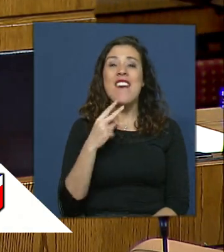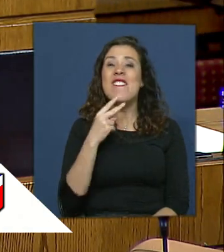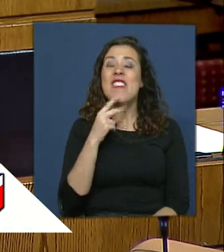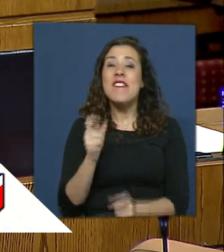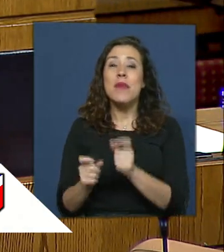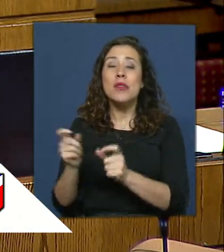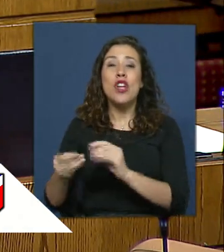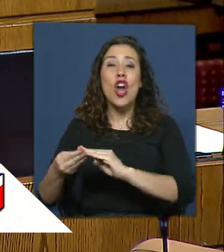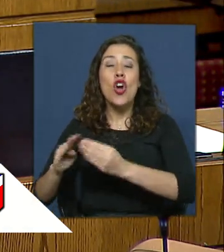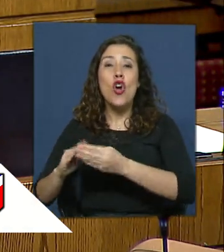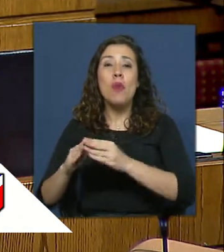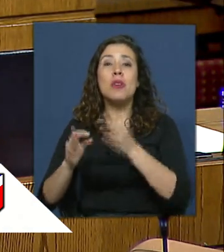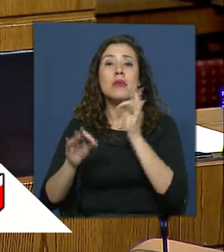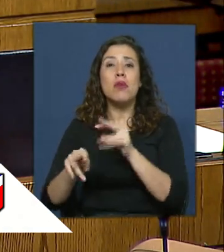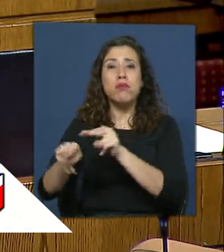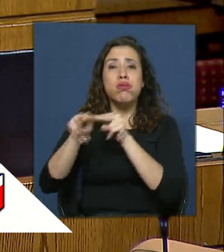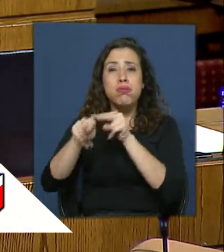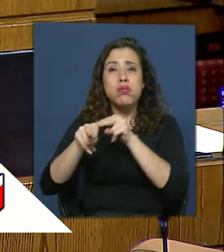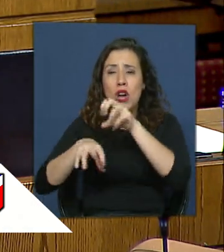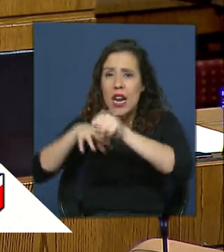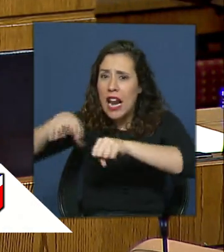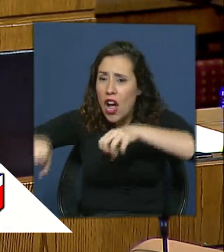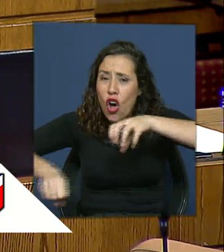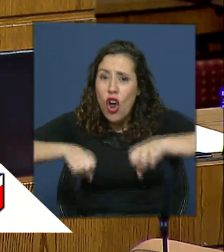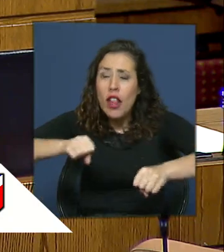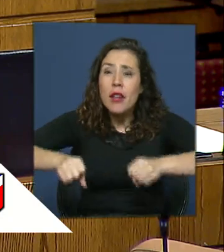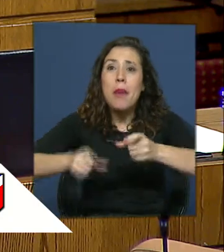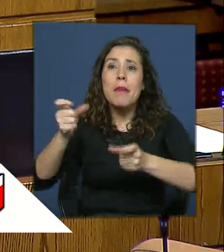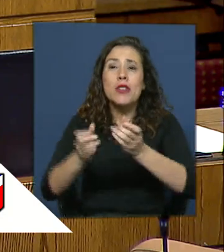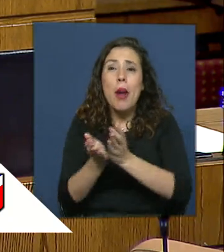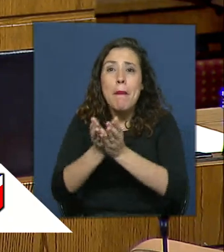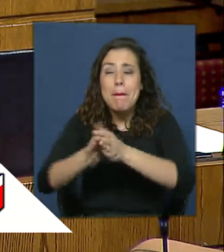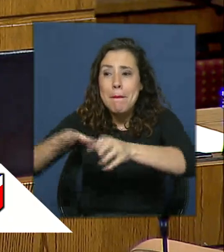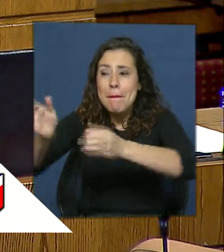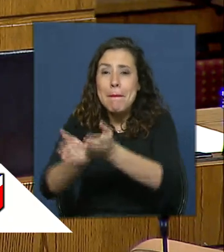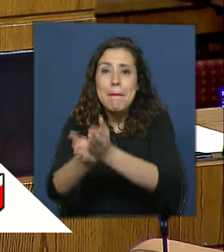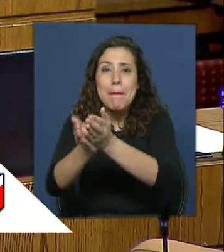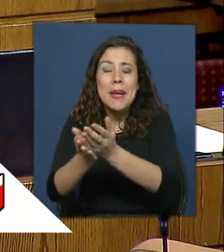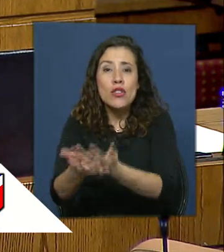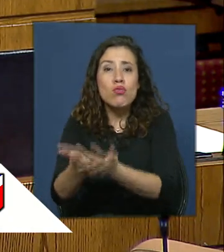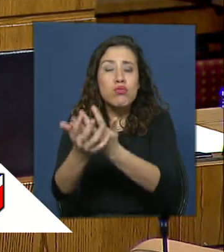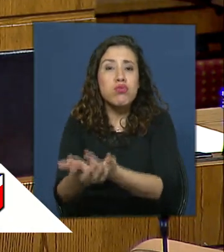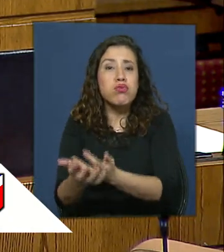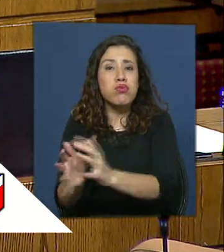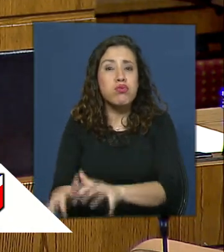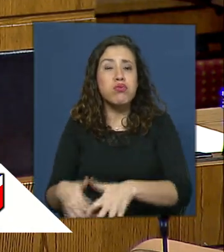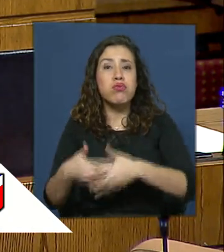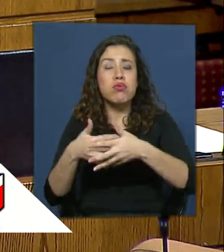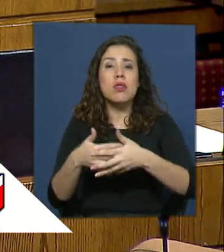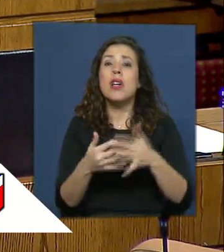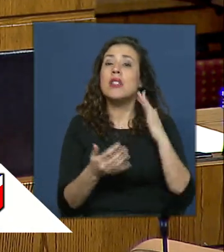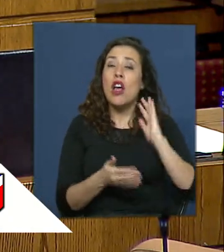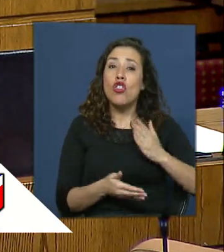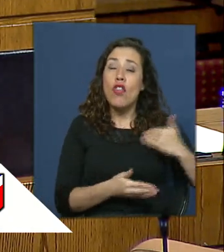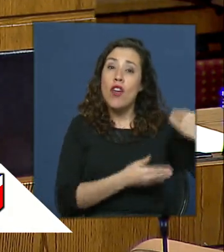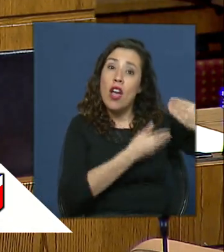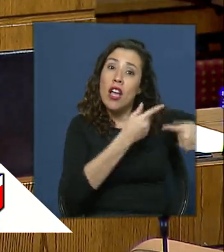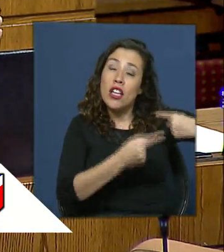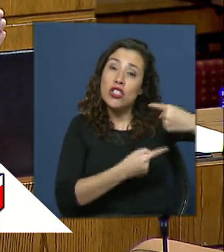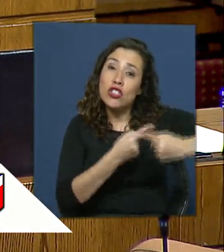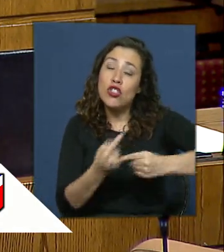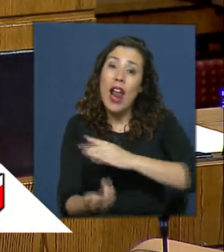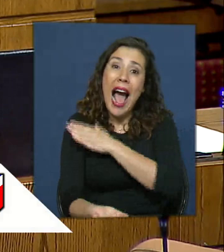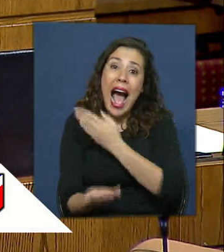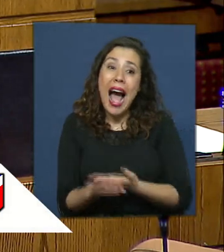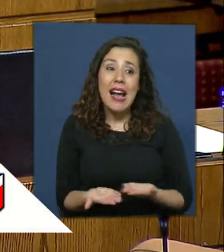por comunidades de cazadores, recolectores, pescadores y mariscadores que se ha mantenido presente en la historia y desarrollo de la zona hasta